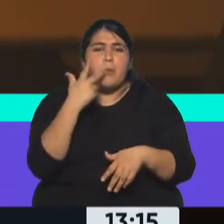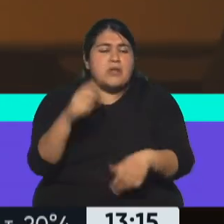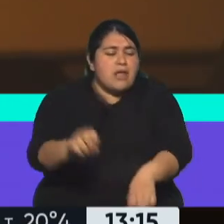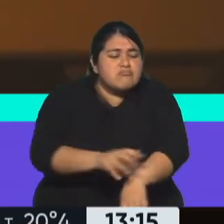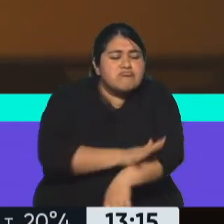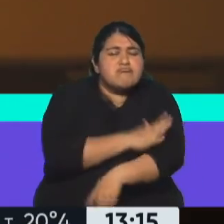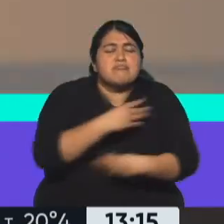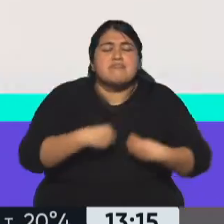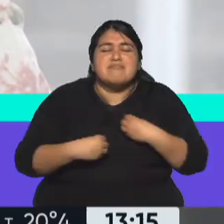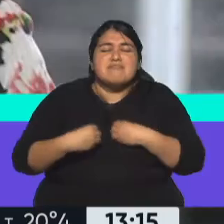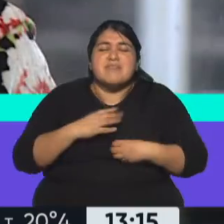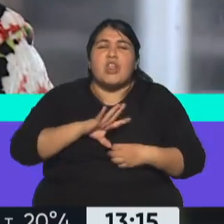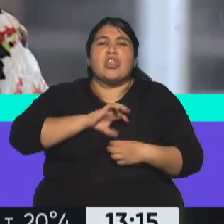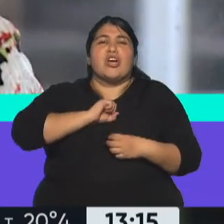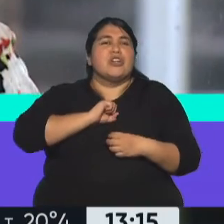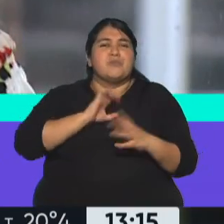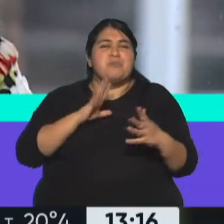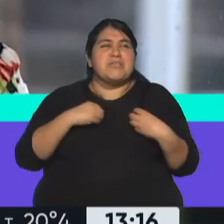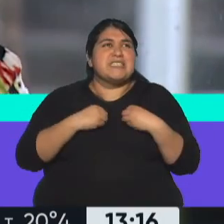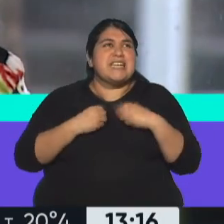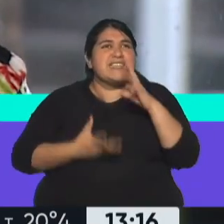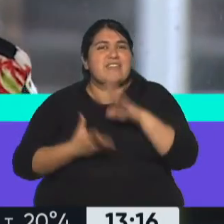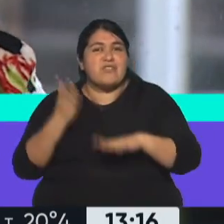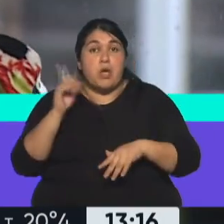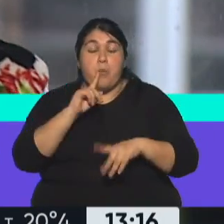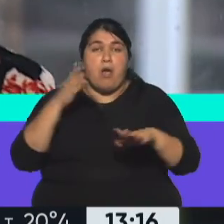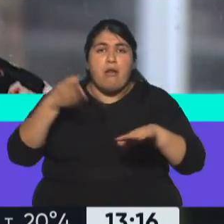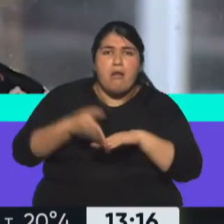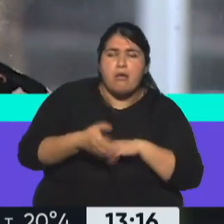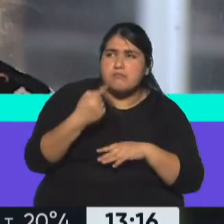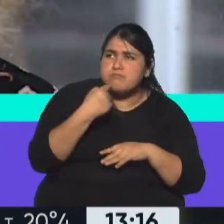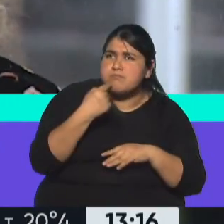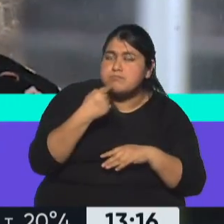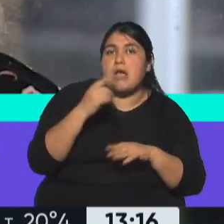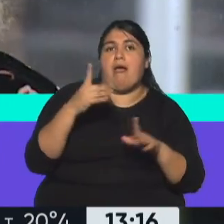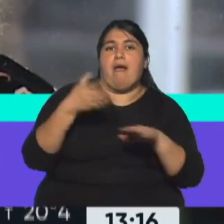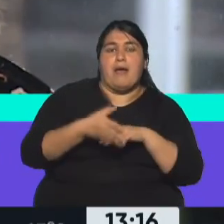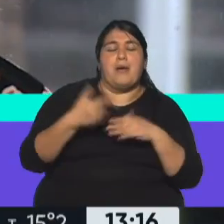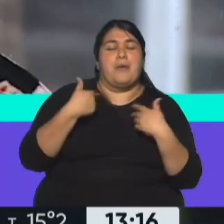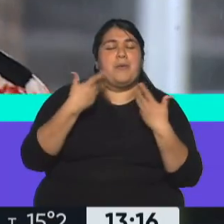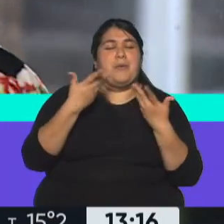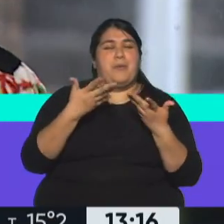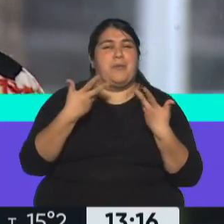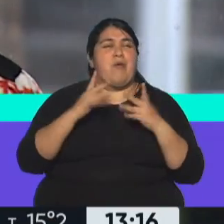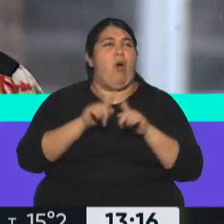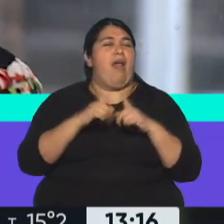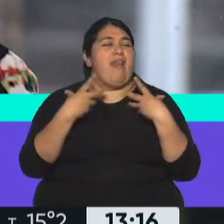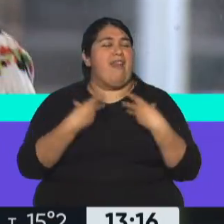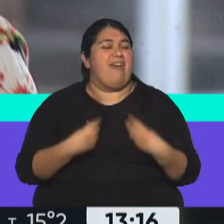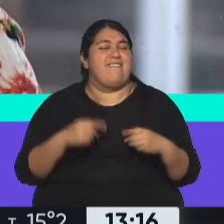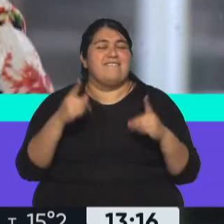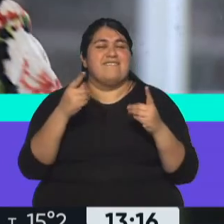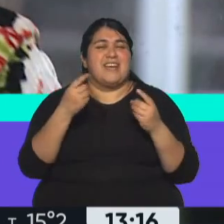toque algo. Sí, que se vayan diferentes a cómo entraron, que les llegue al alma, más allá de la historia, más allá del texto, más